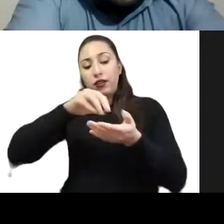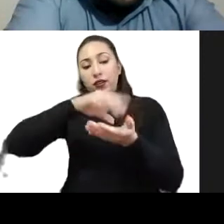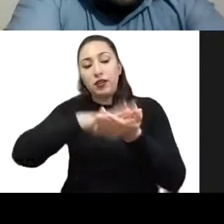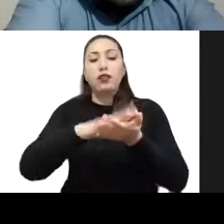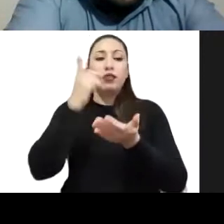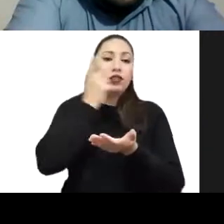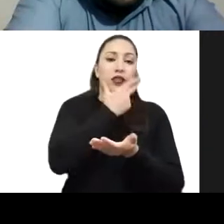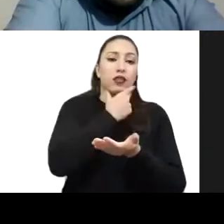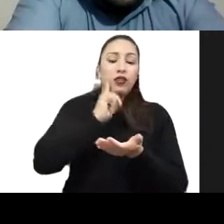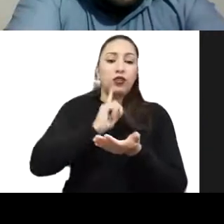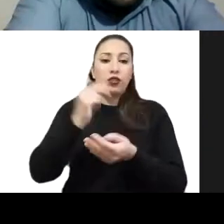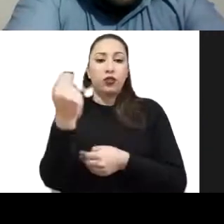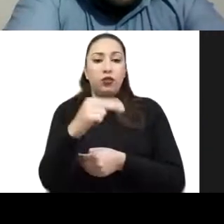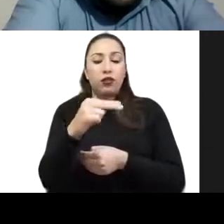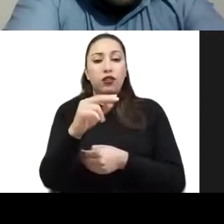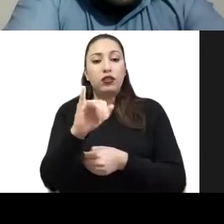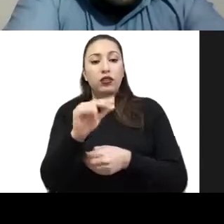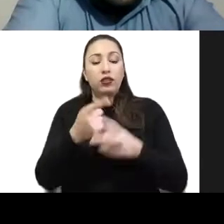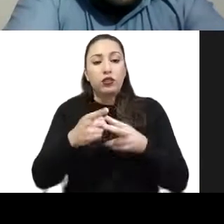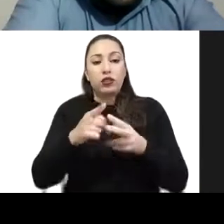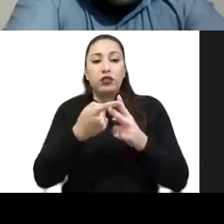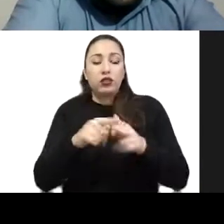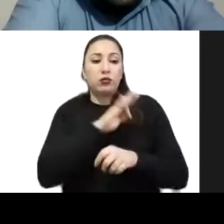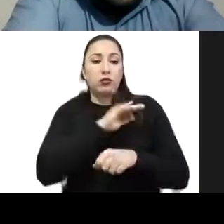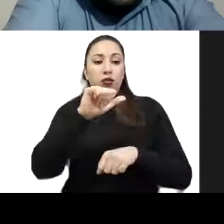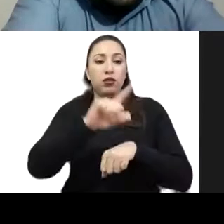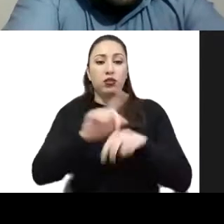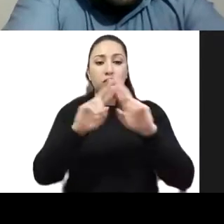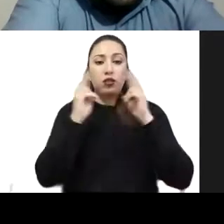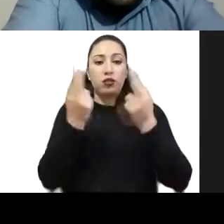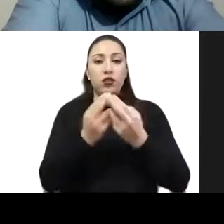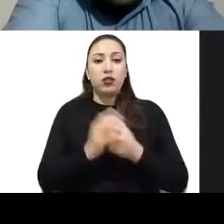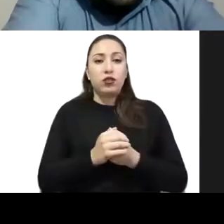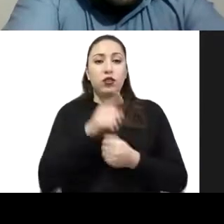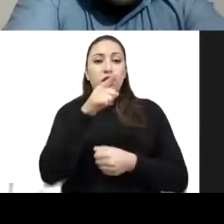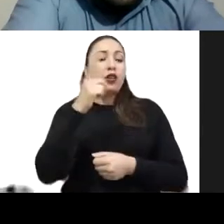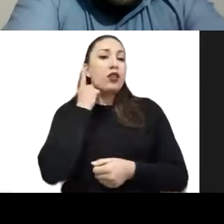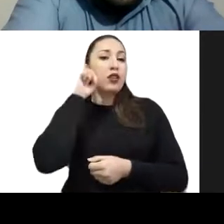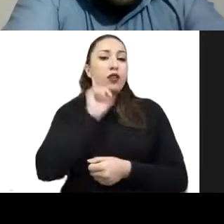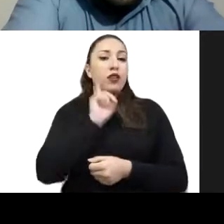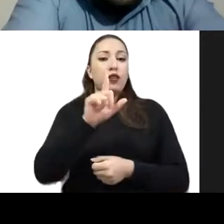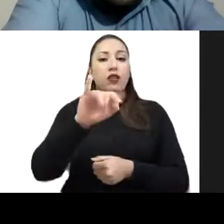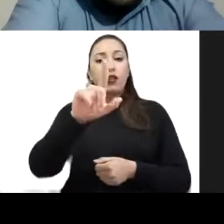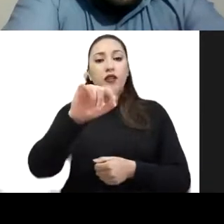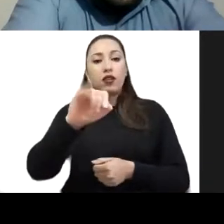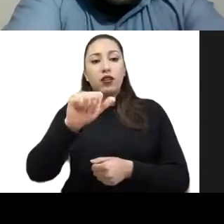los diputados que se encuentran presentes en esta sesión virtual. Diputada Lilia María Sarmiento